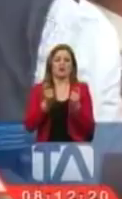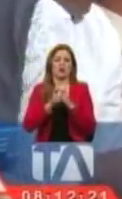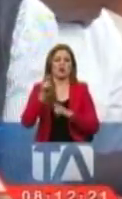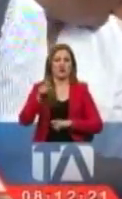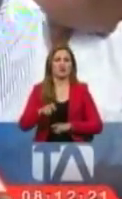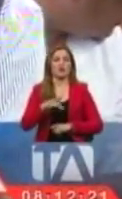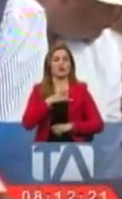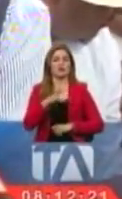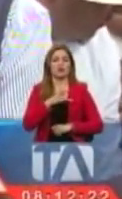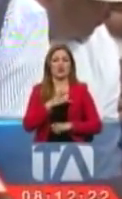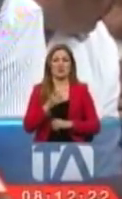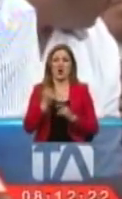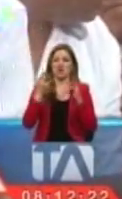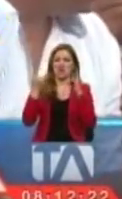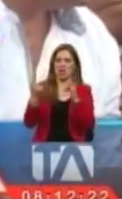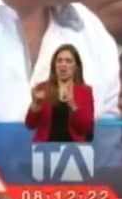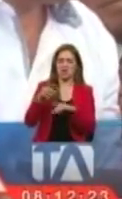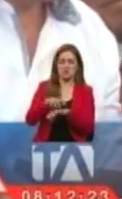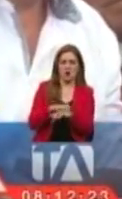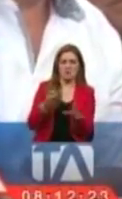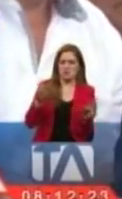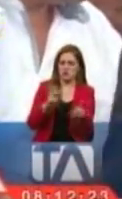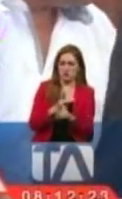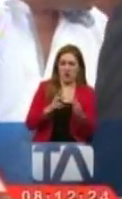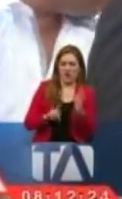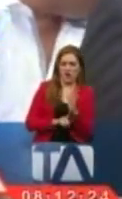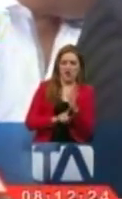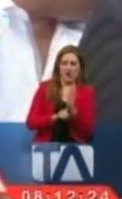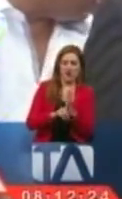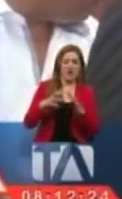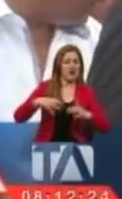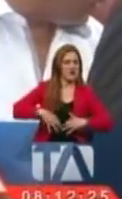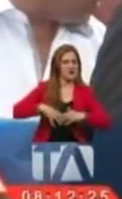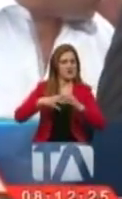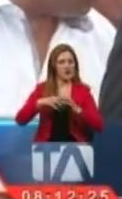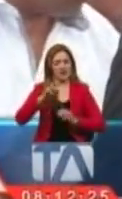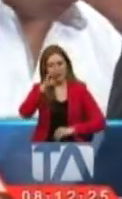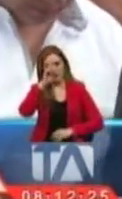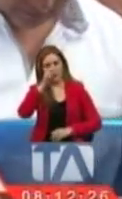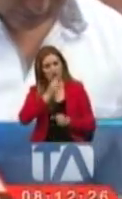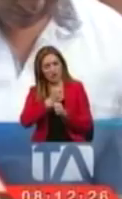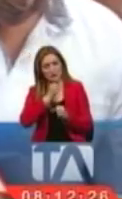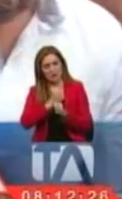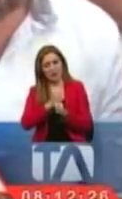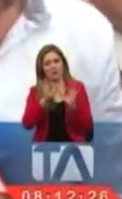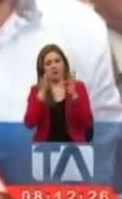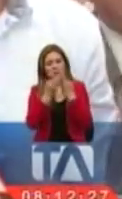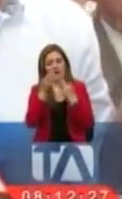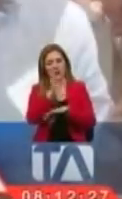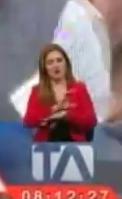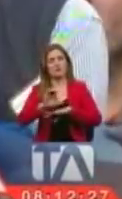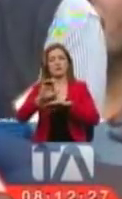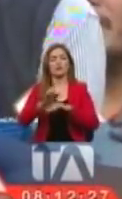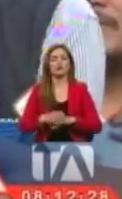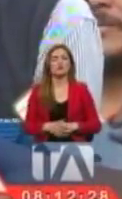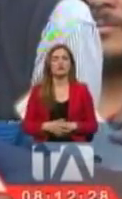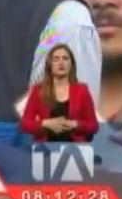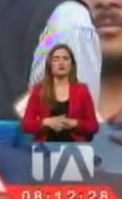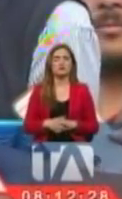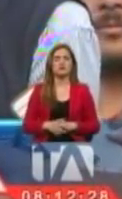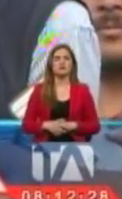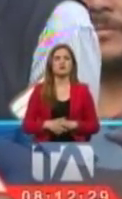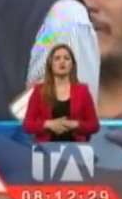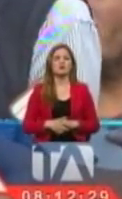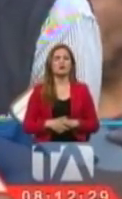devuelva la riqueza algo que nos permita dignificar el trabajo de la familia campesina vamos a hacer